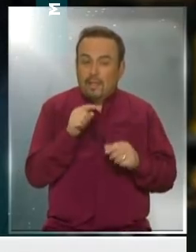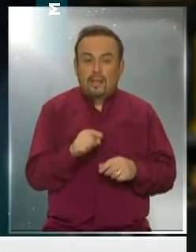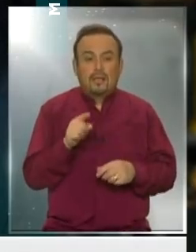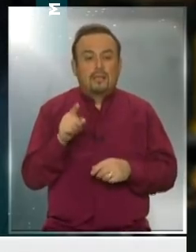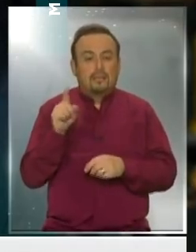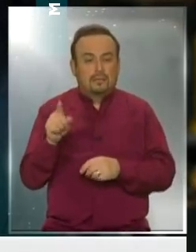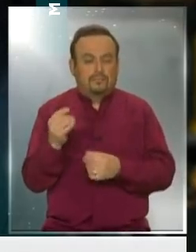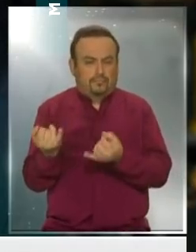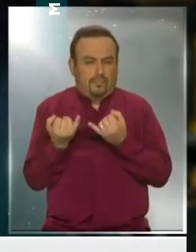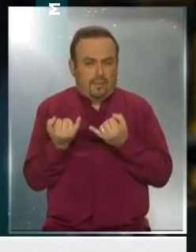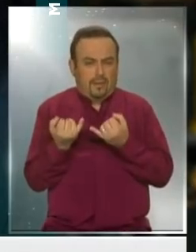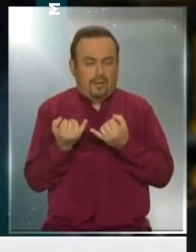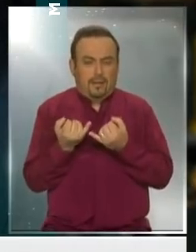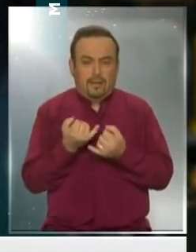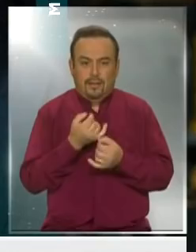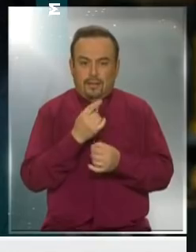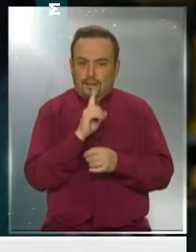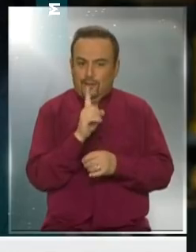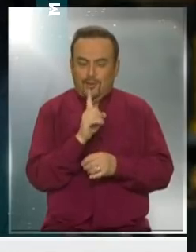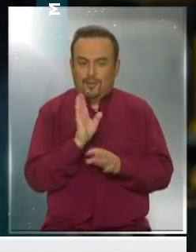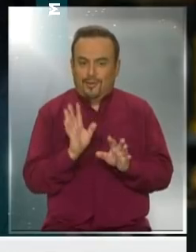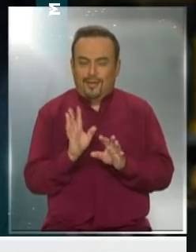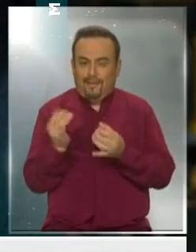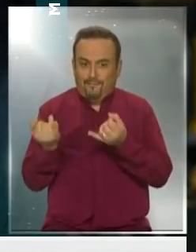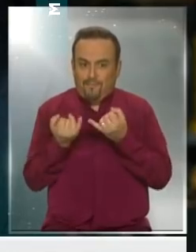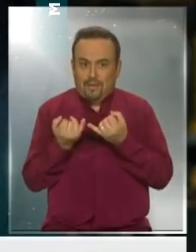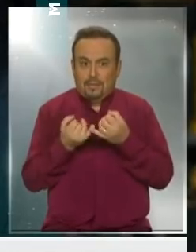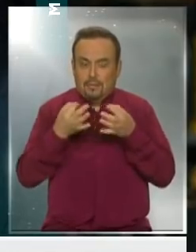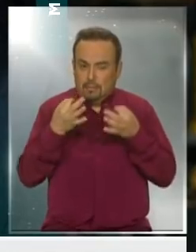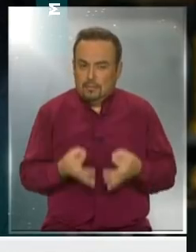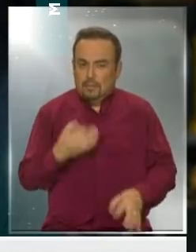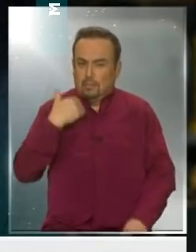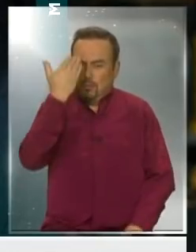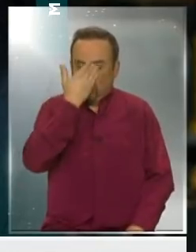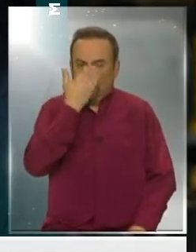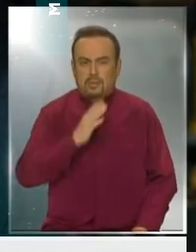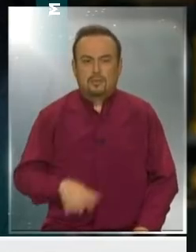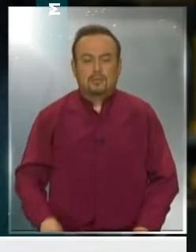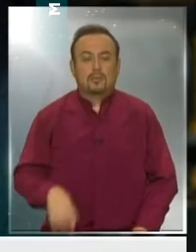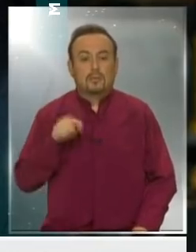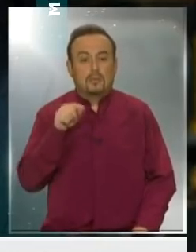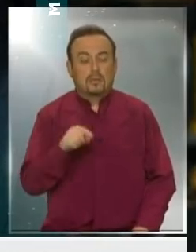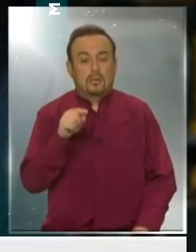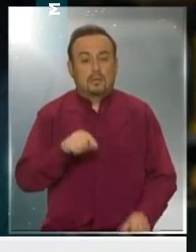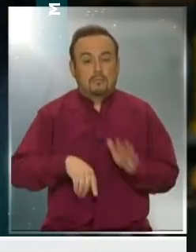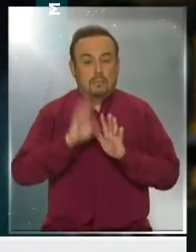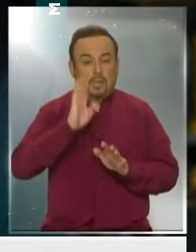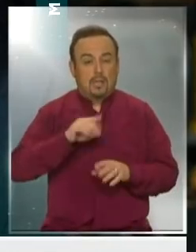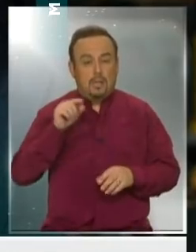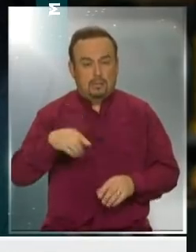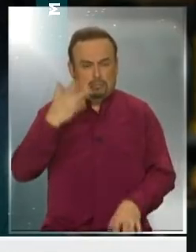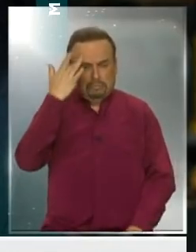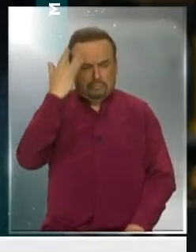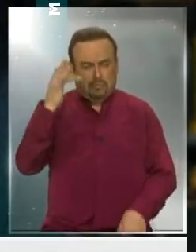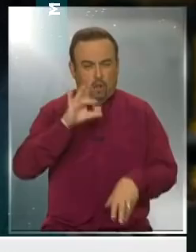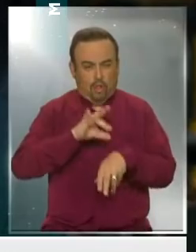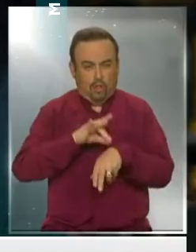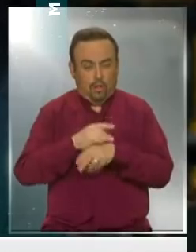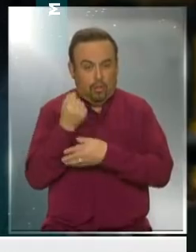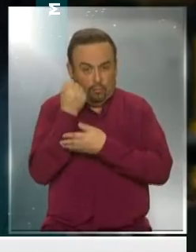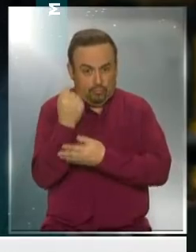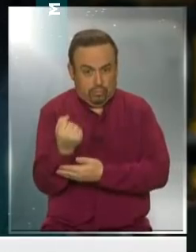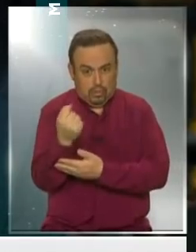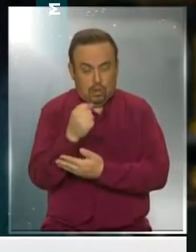prensa rosa, créanme, no lo es. Por el contrario, ha resultado muy preocupante. Resulta que el principal epidemiólogo, que es el asesor